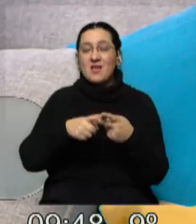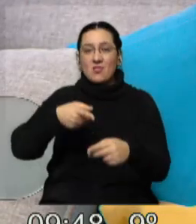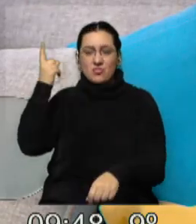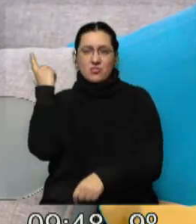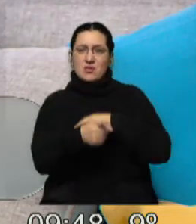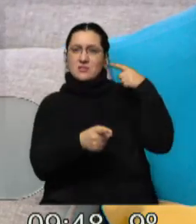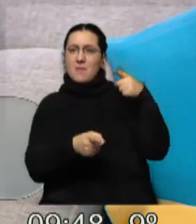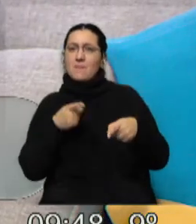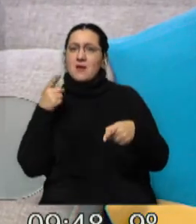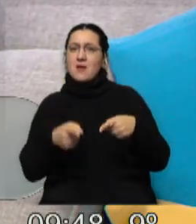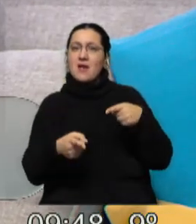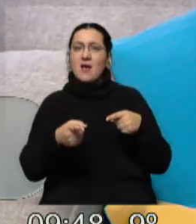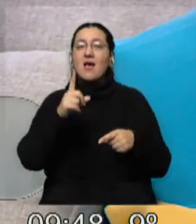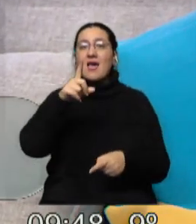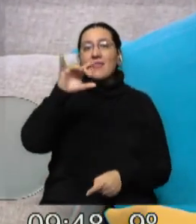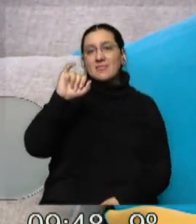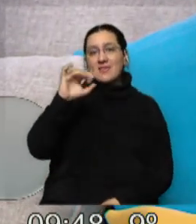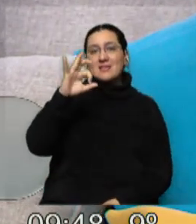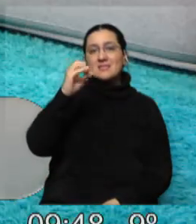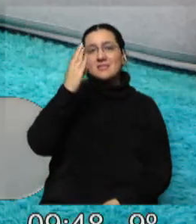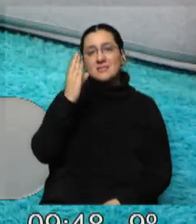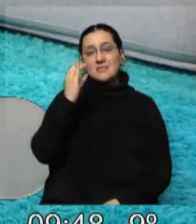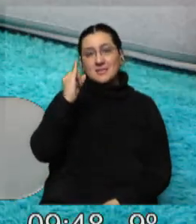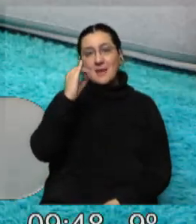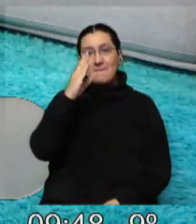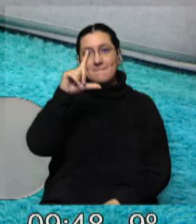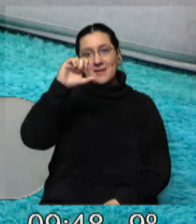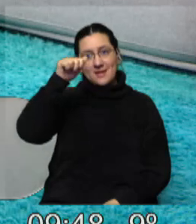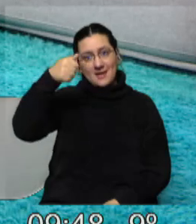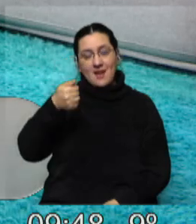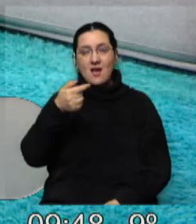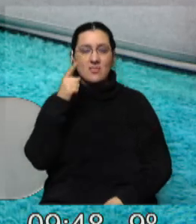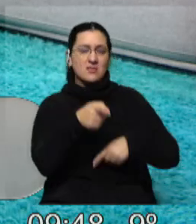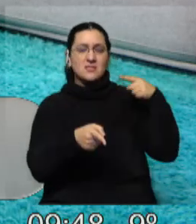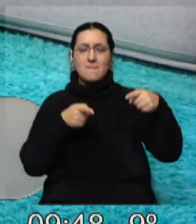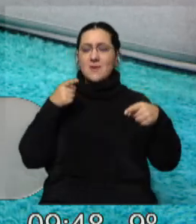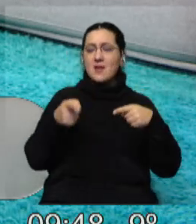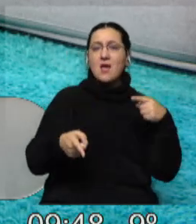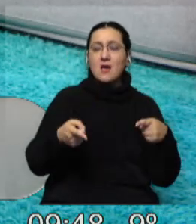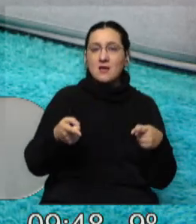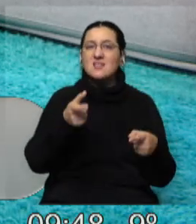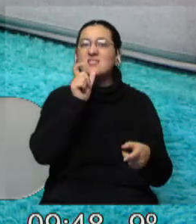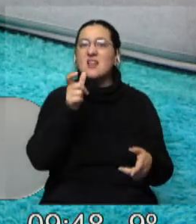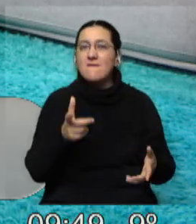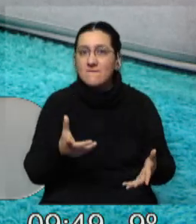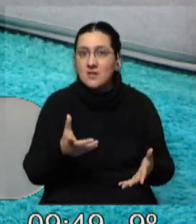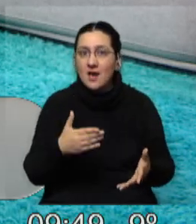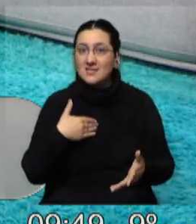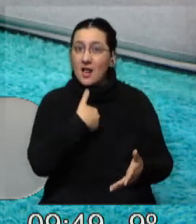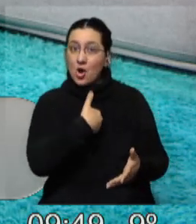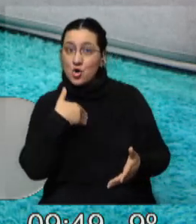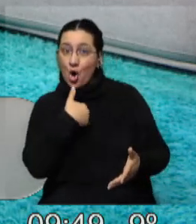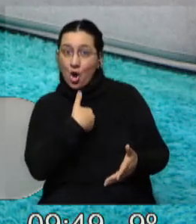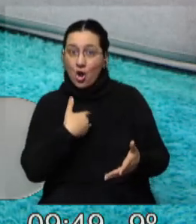es la disciplina? Lali Espósito. El champú ese que usa, que tiene disciplina en el pelo. No, ¿es el rol?